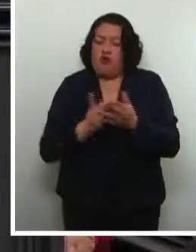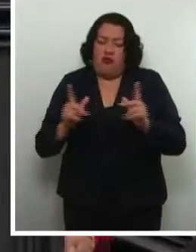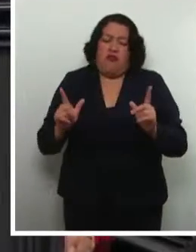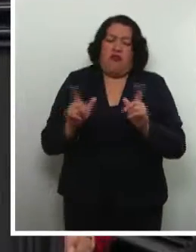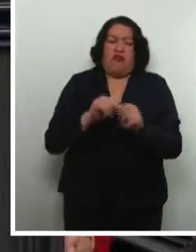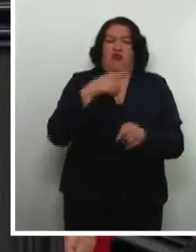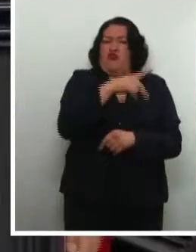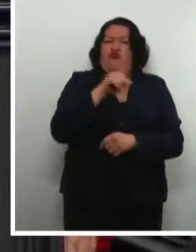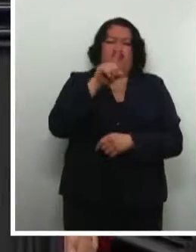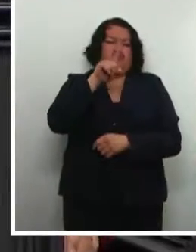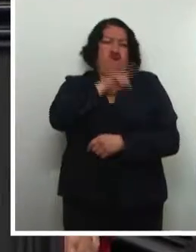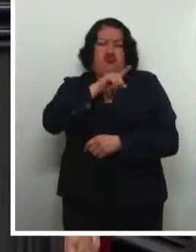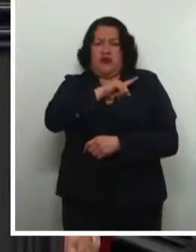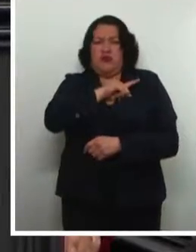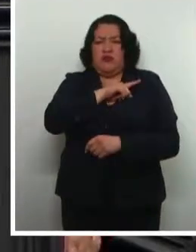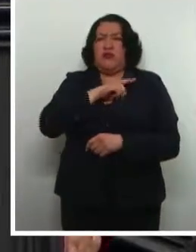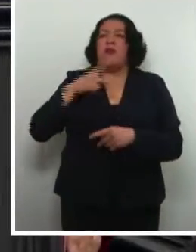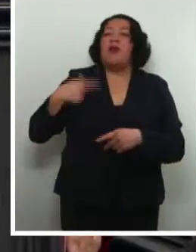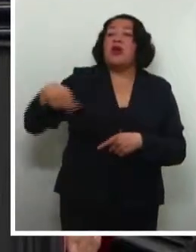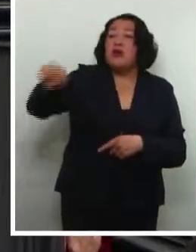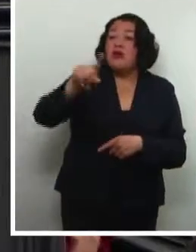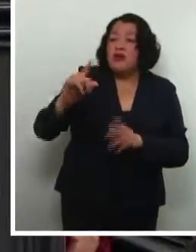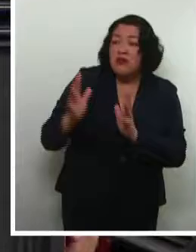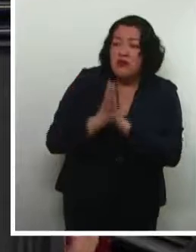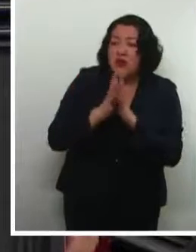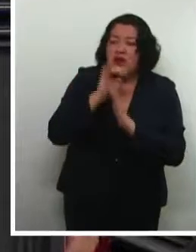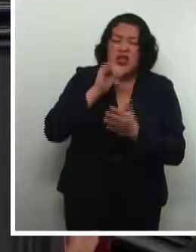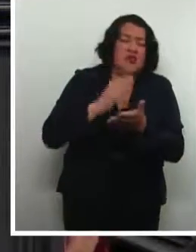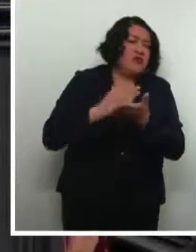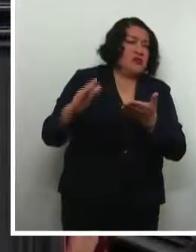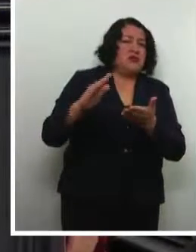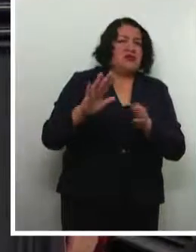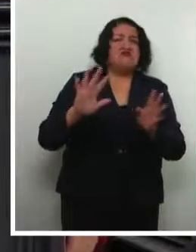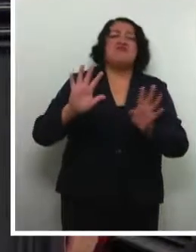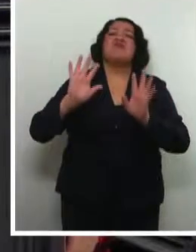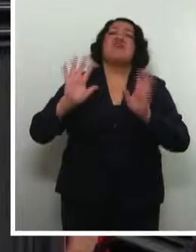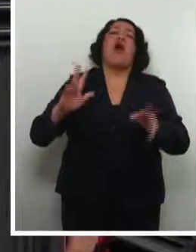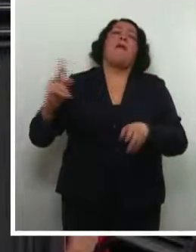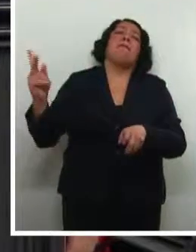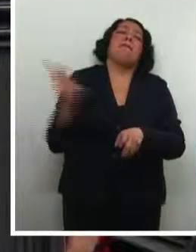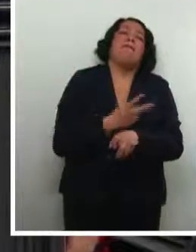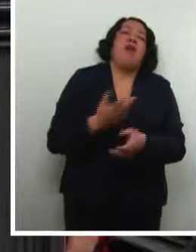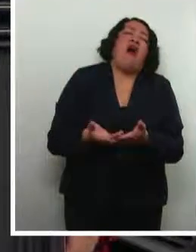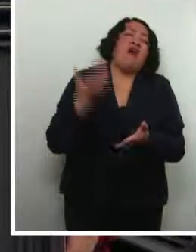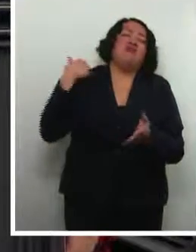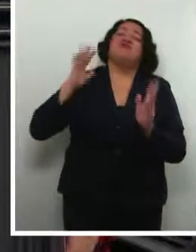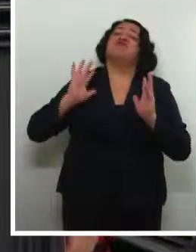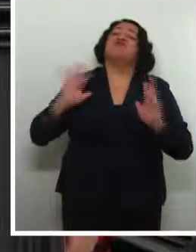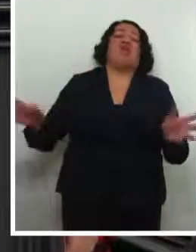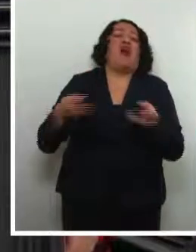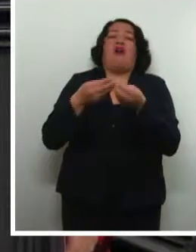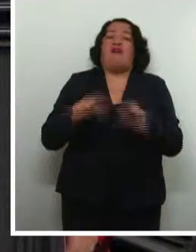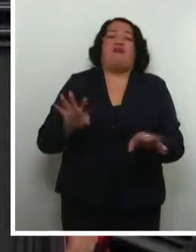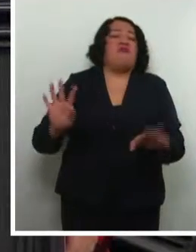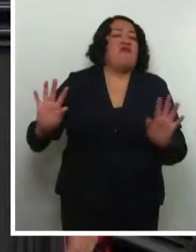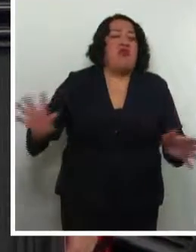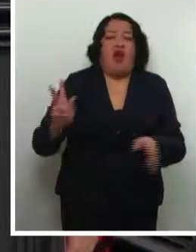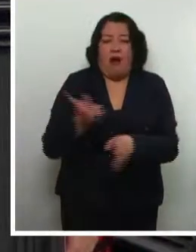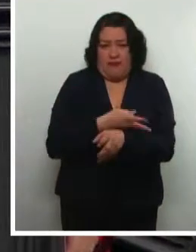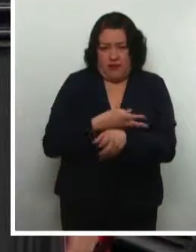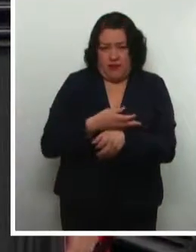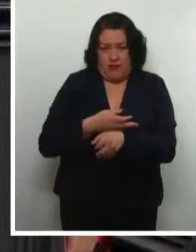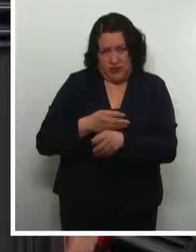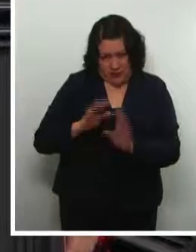una participación social. Esa época ya se ha acabado o se